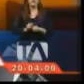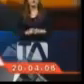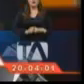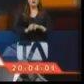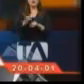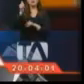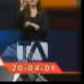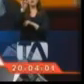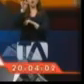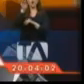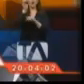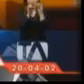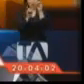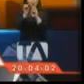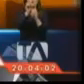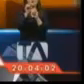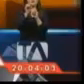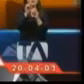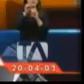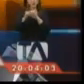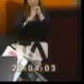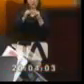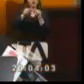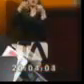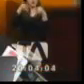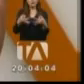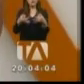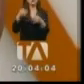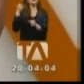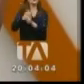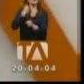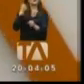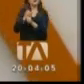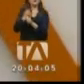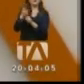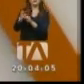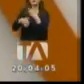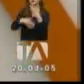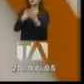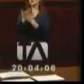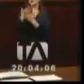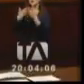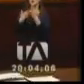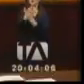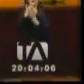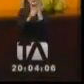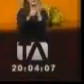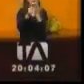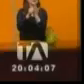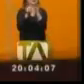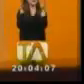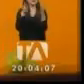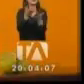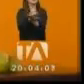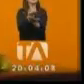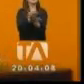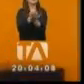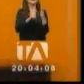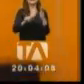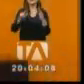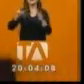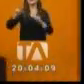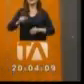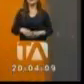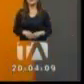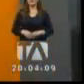18 observaciones y cómo se van cumpliendo. Es así como estructura el trabajo y define los ejes de acción el nuevo ministro de Economía y Finanzas. En Quito,